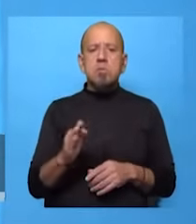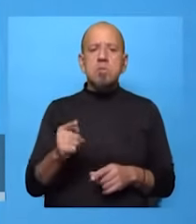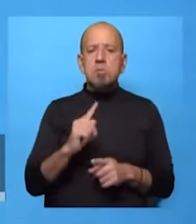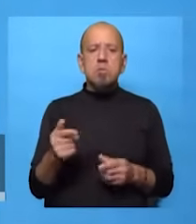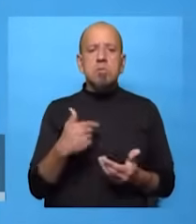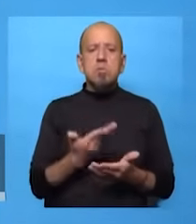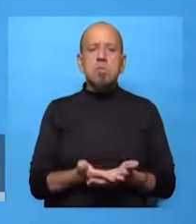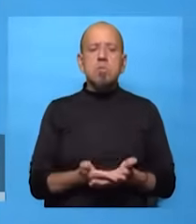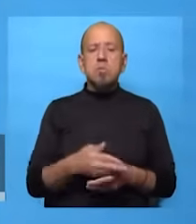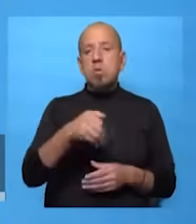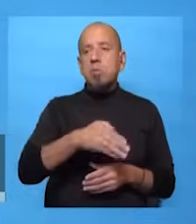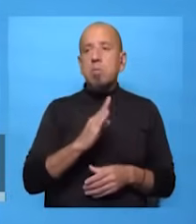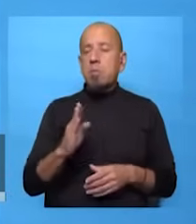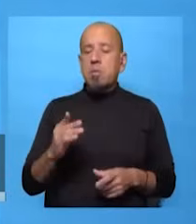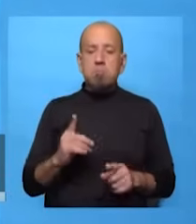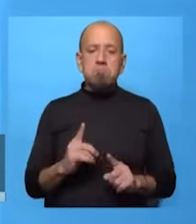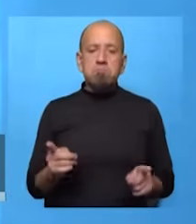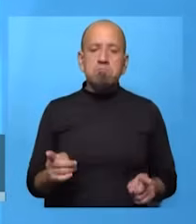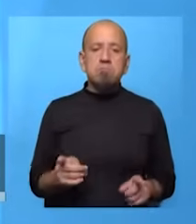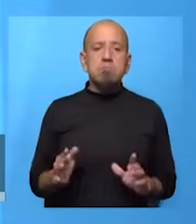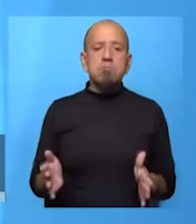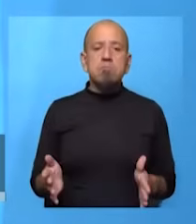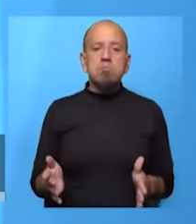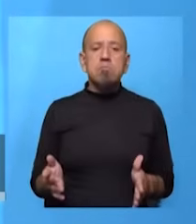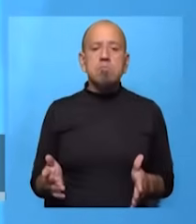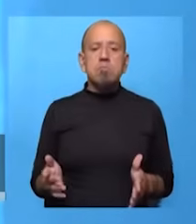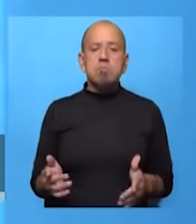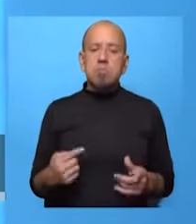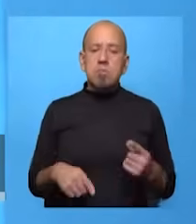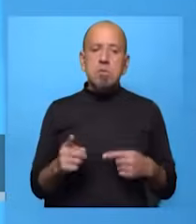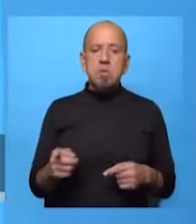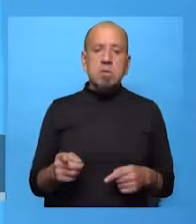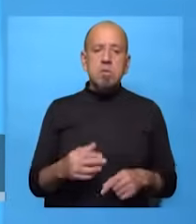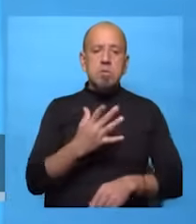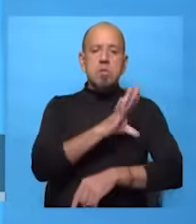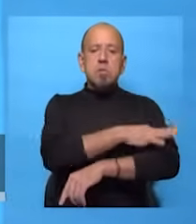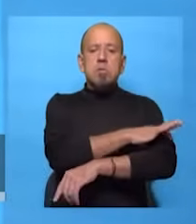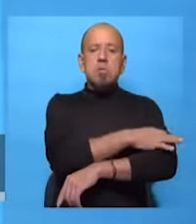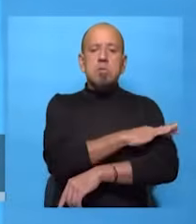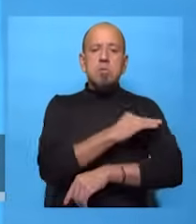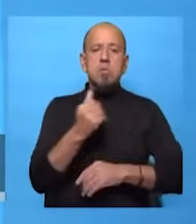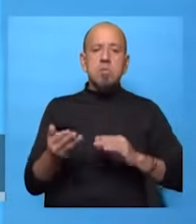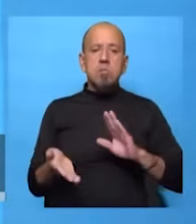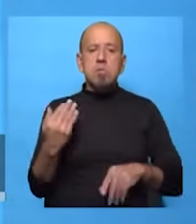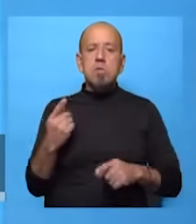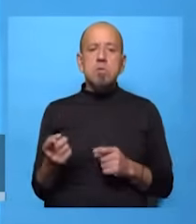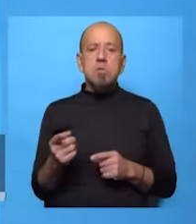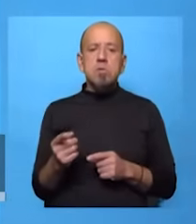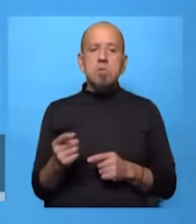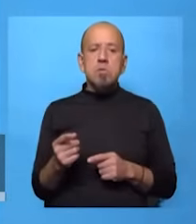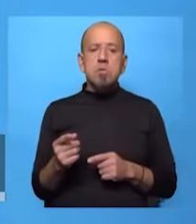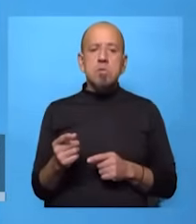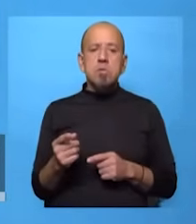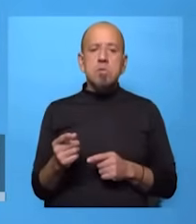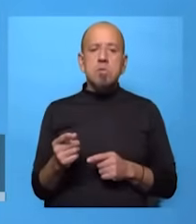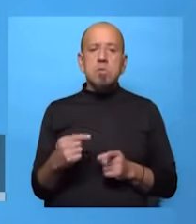el mpp este es alguien que es de nuestro sector pero yamandu representa una cosa mucho más amplia mucho más